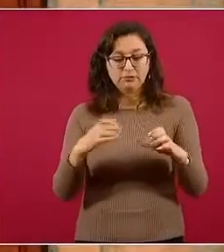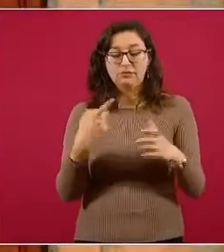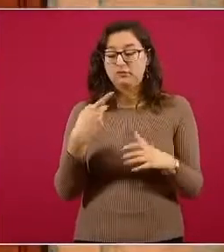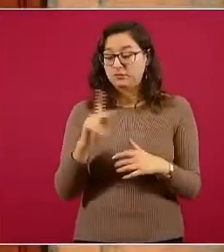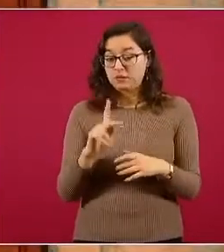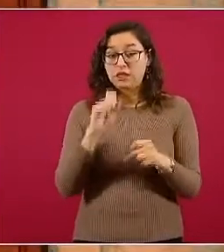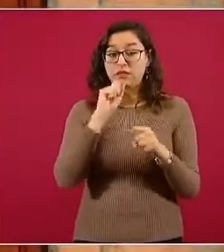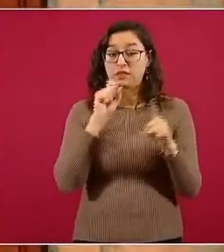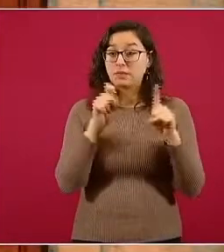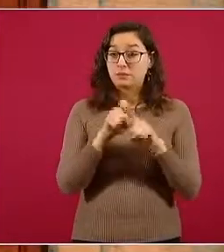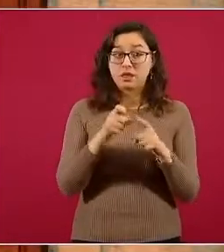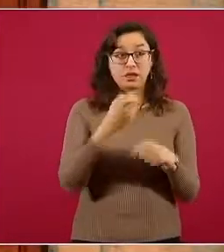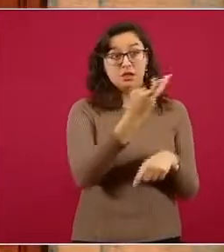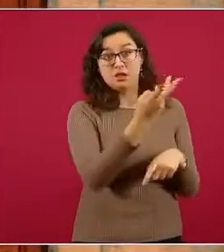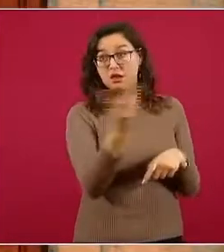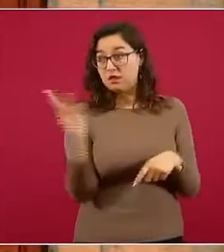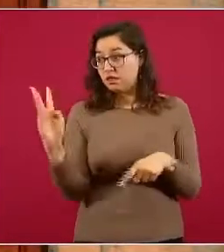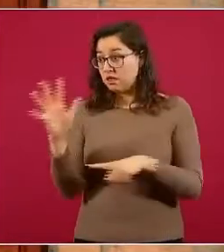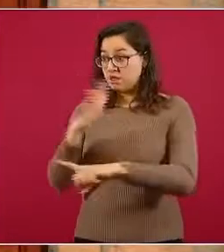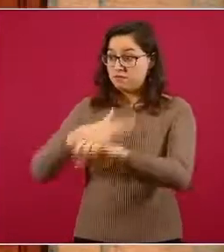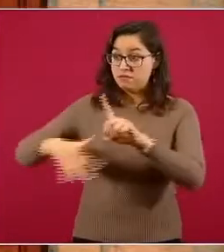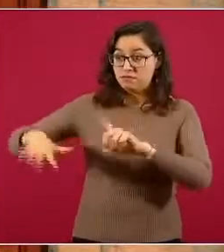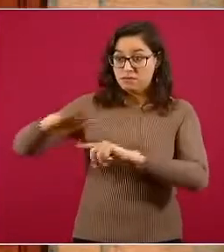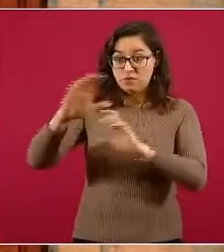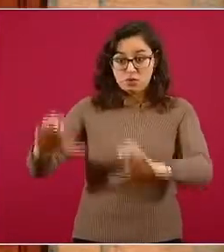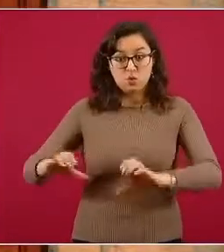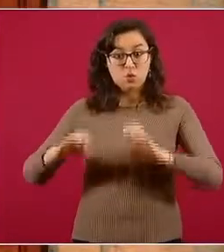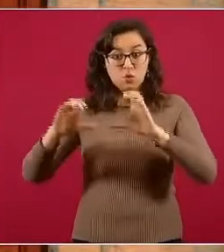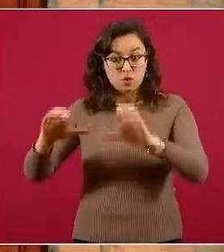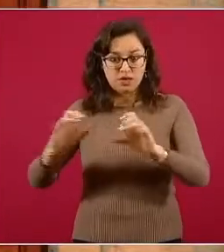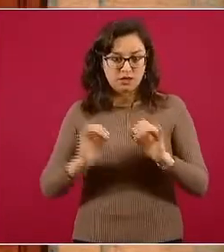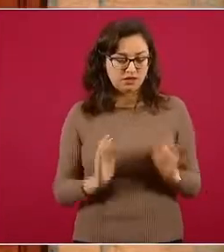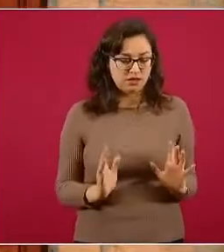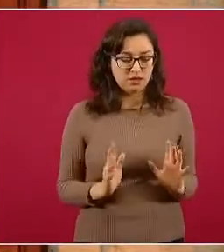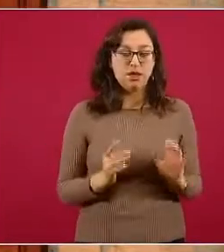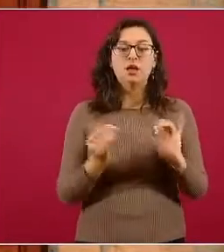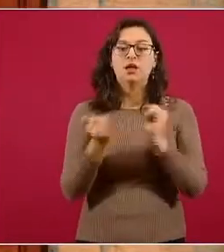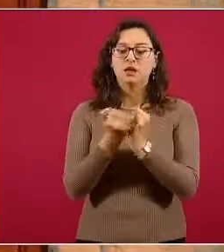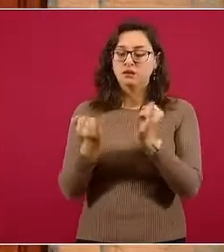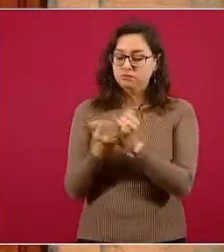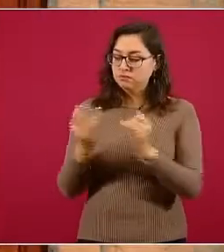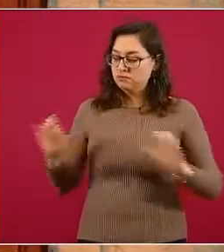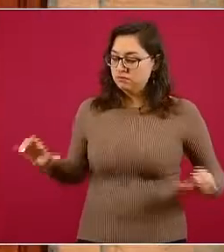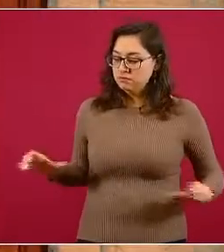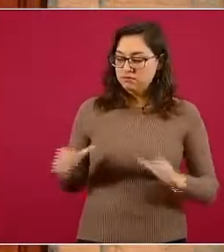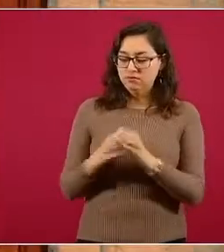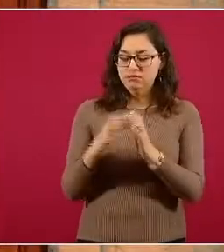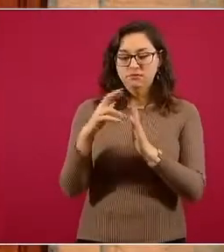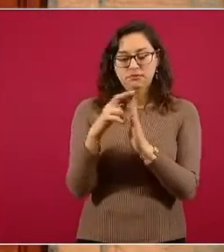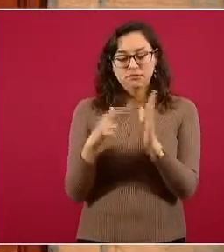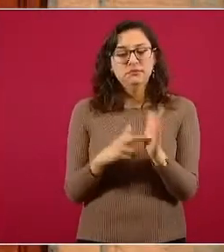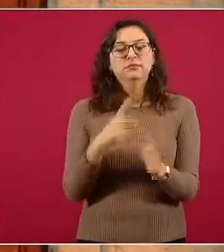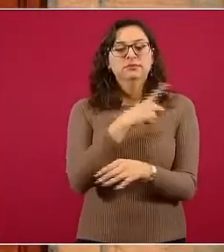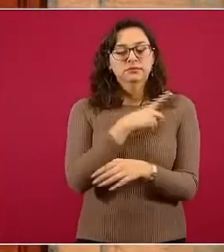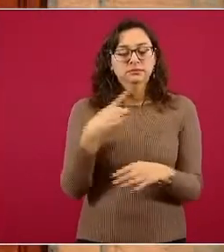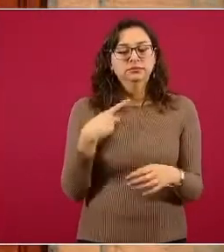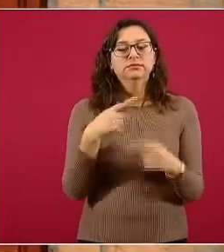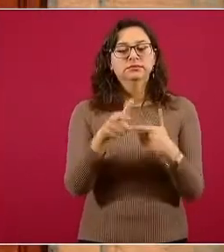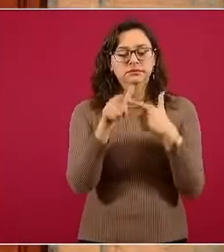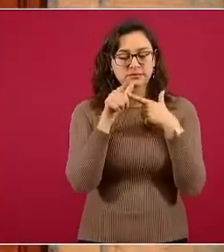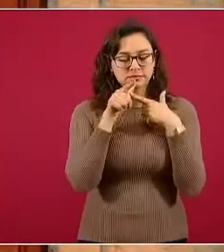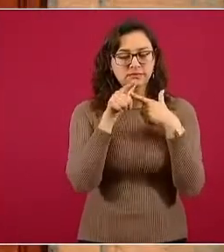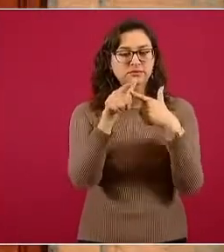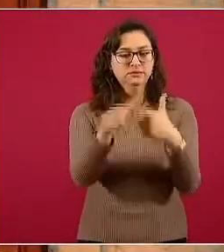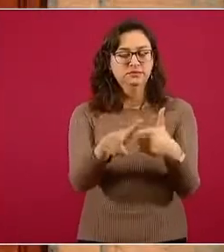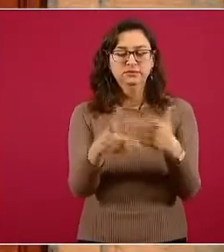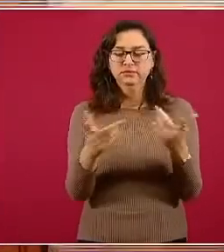a los que nos rodean, y las medidas colectivas o comunitarias deben de continuar implementándose